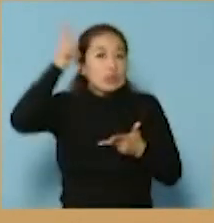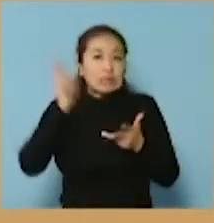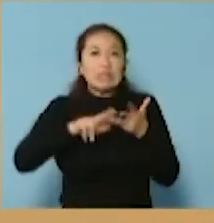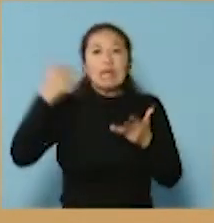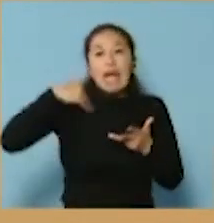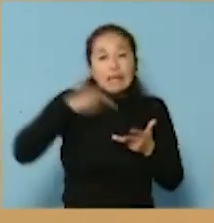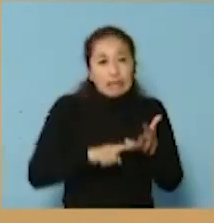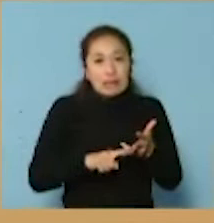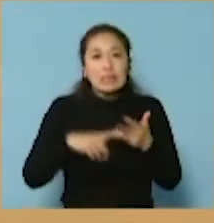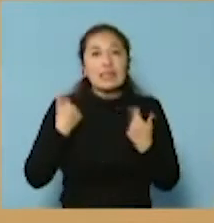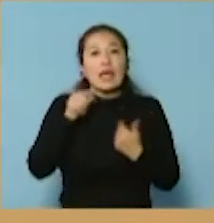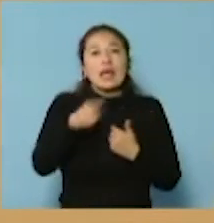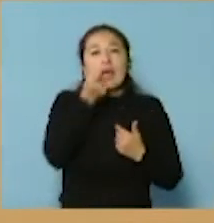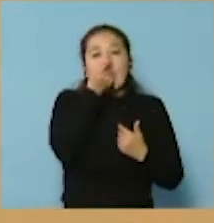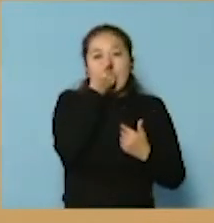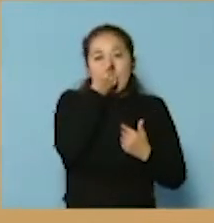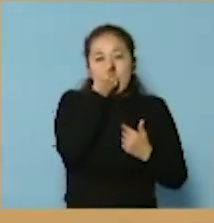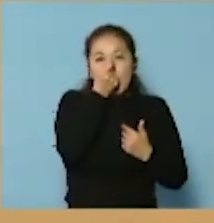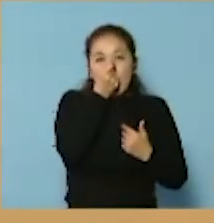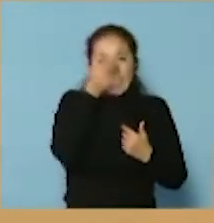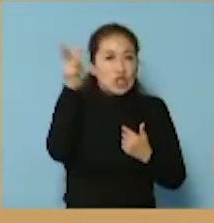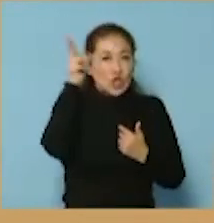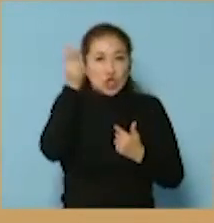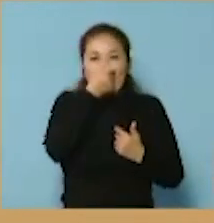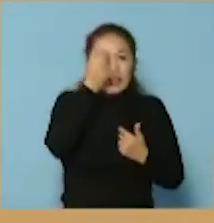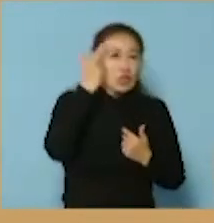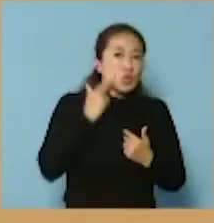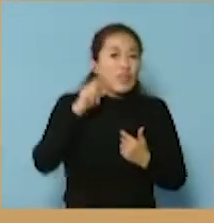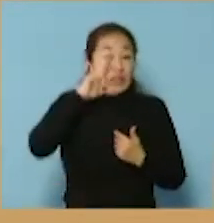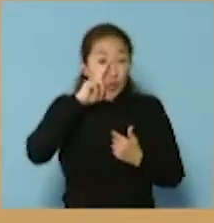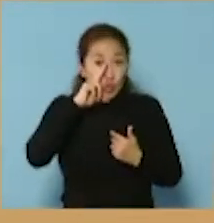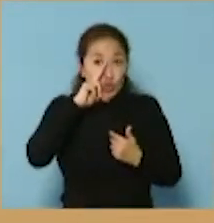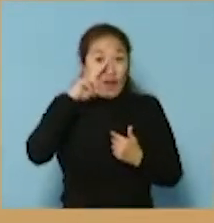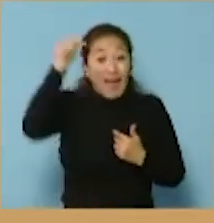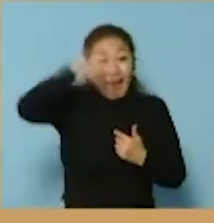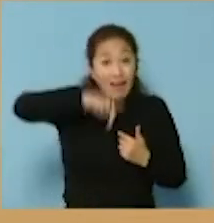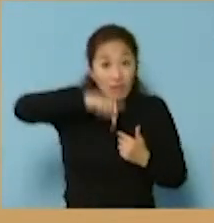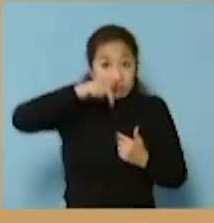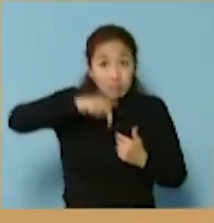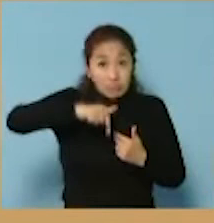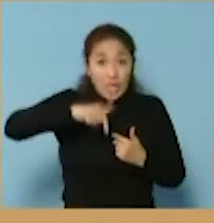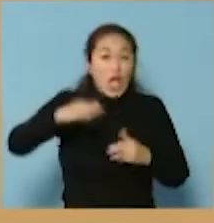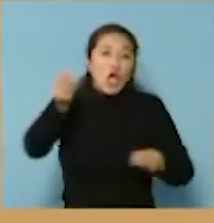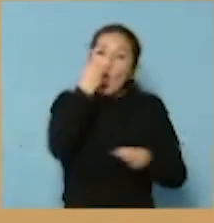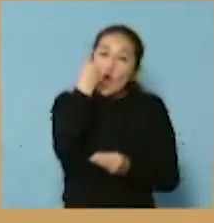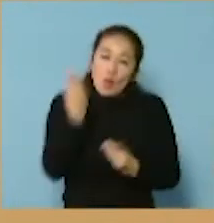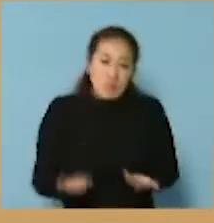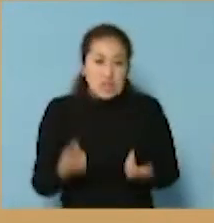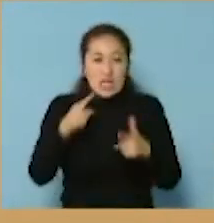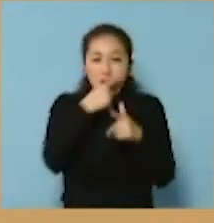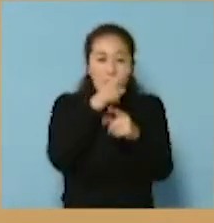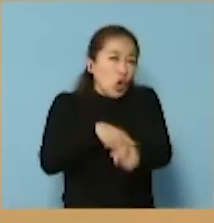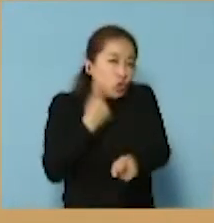y se hace 26 8 y 29 de junio es acá con comida con cosas típicas